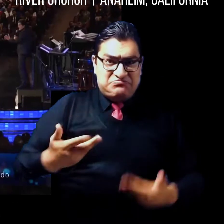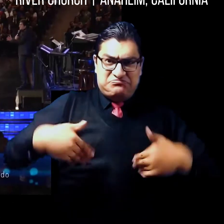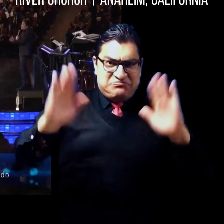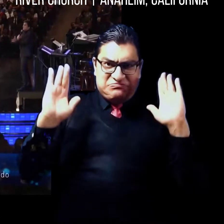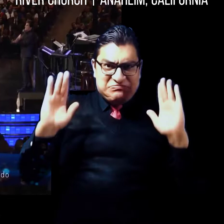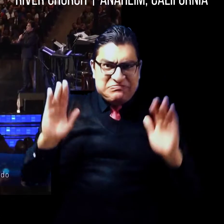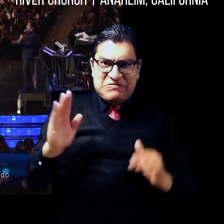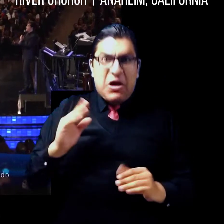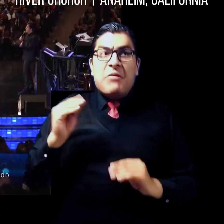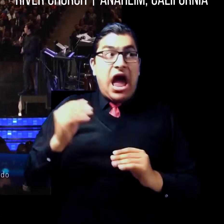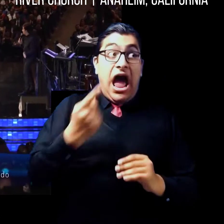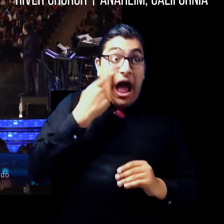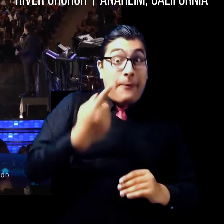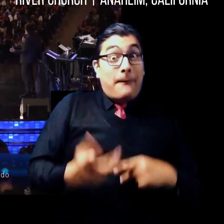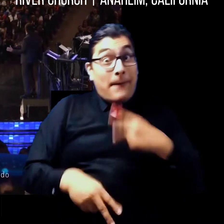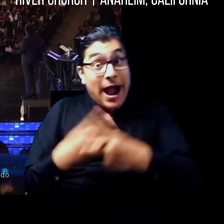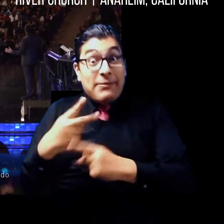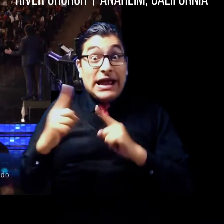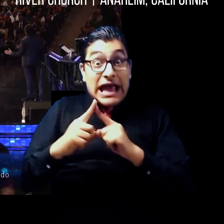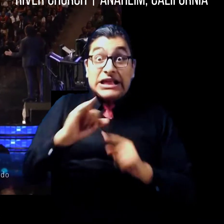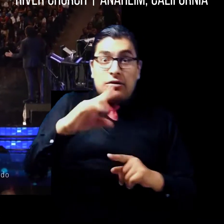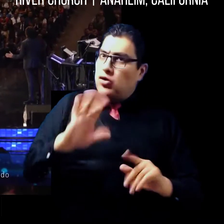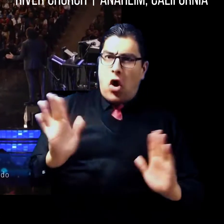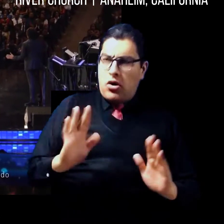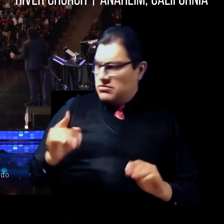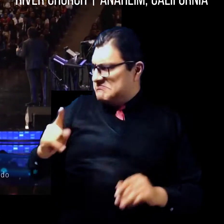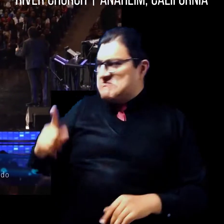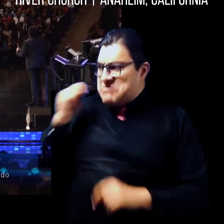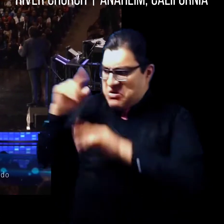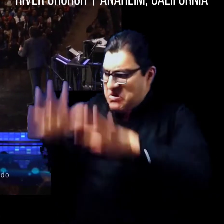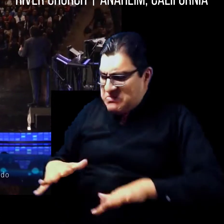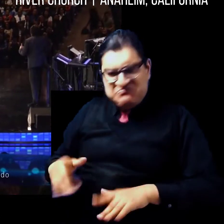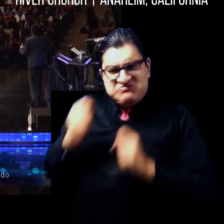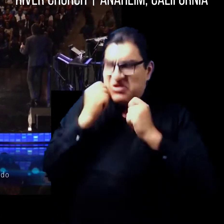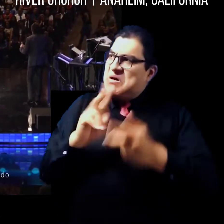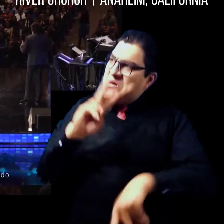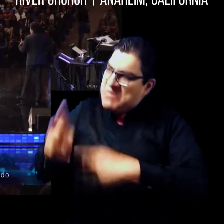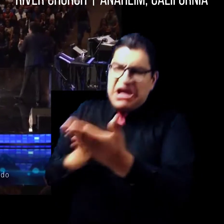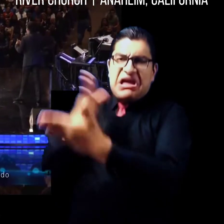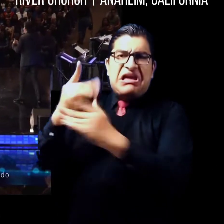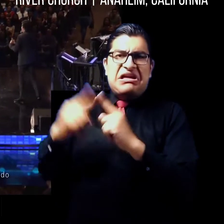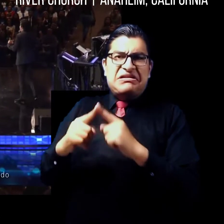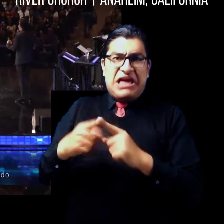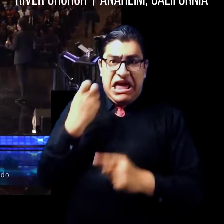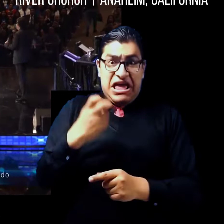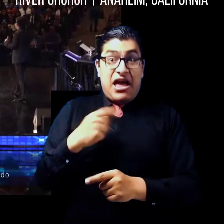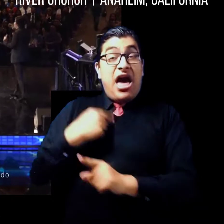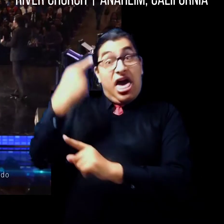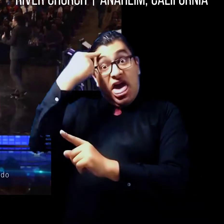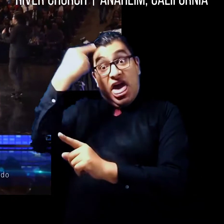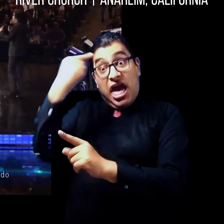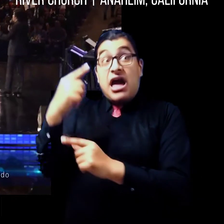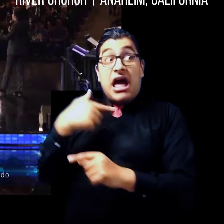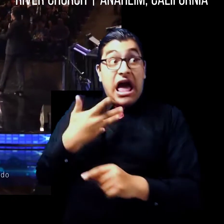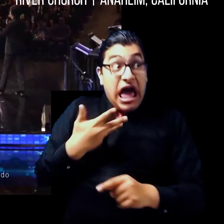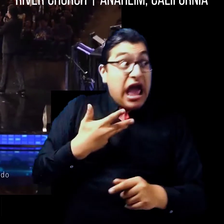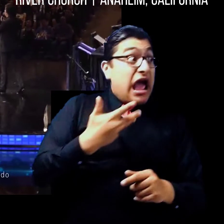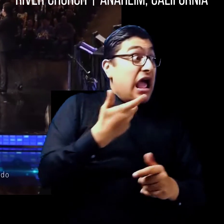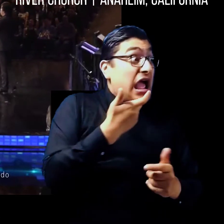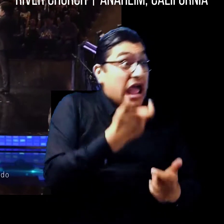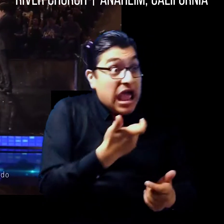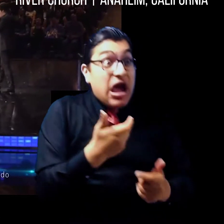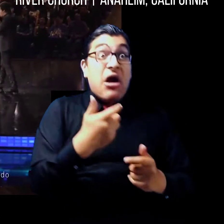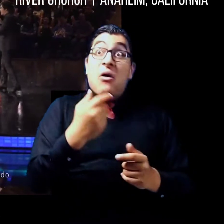No estaba en debate si se iba o no se iba. Porque nuestra alegría no estaba fundamentada en lo que teníamos, lo que